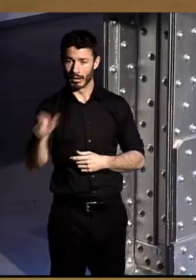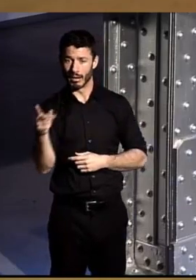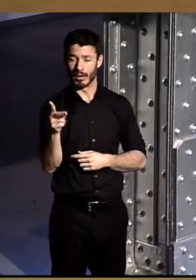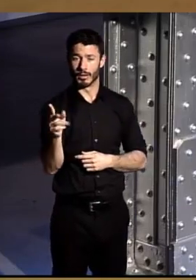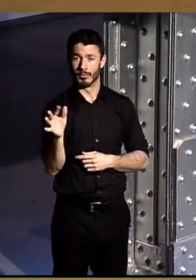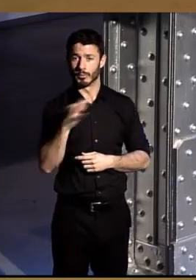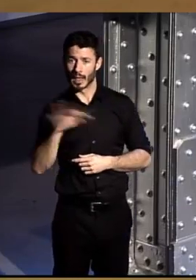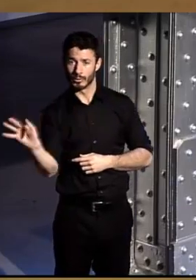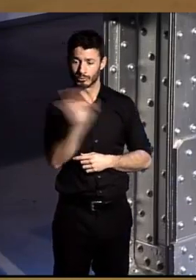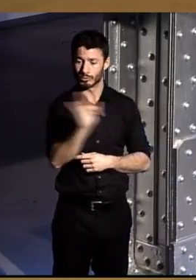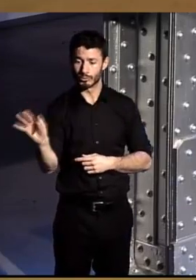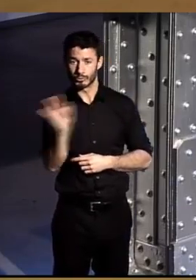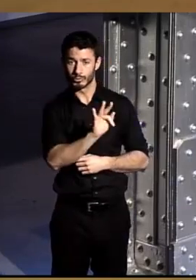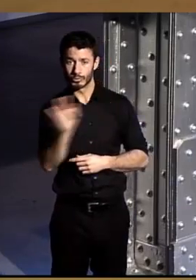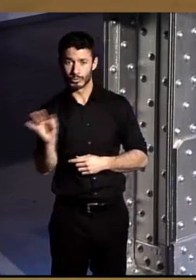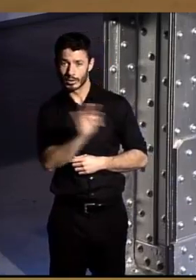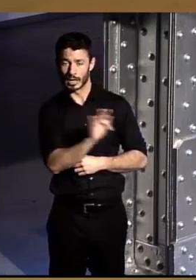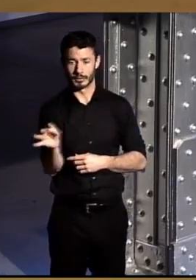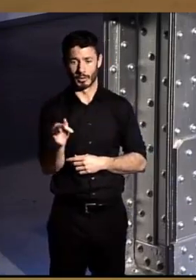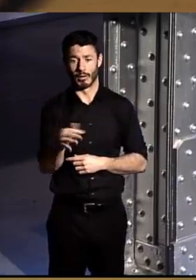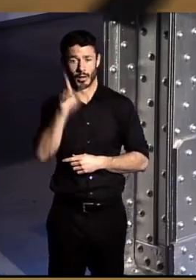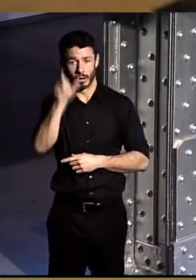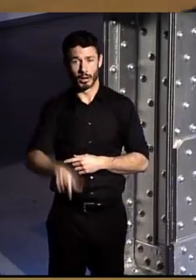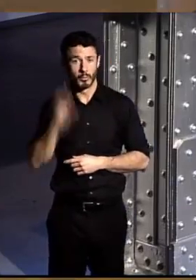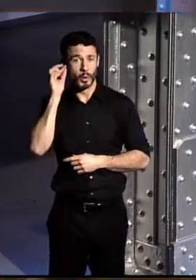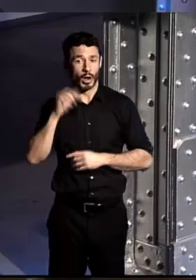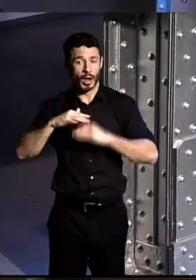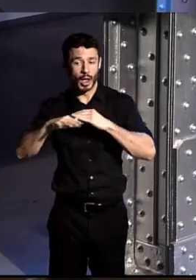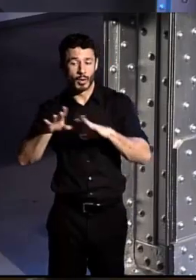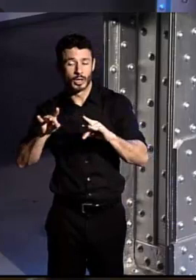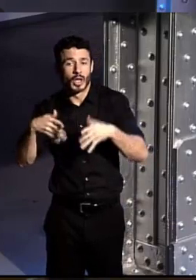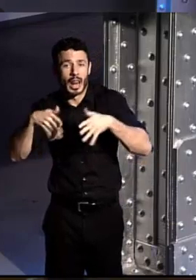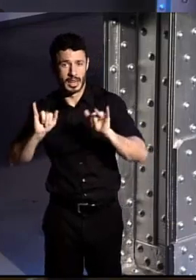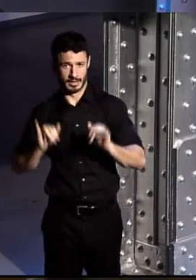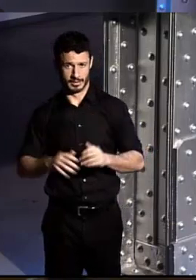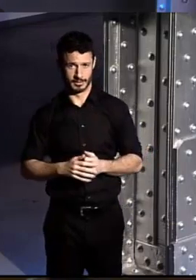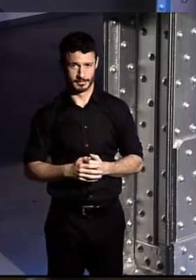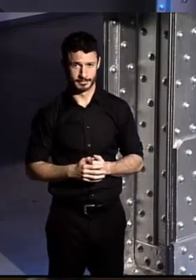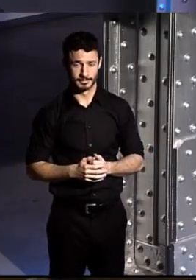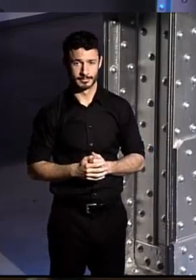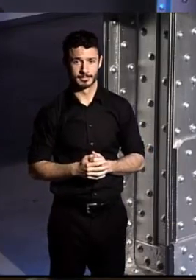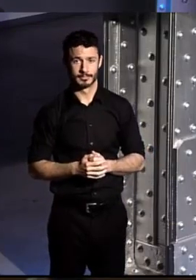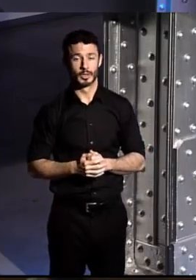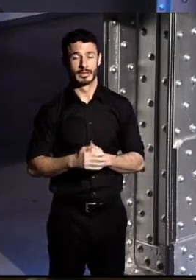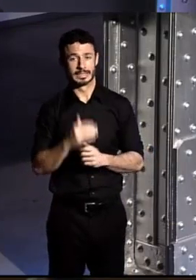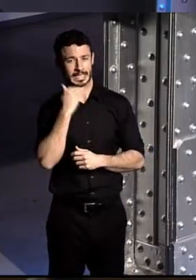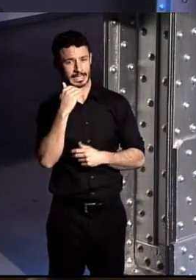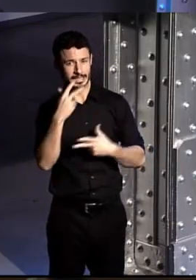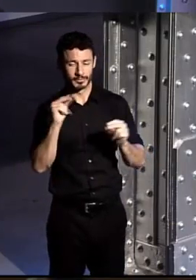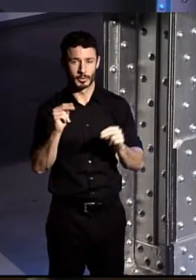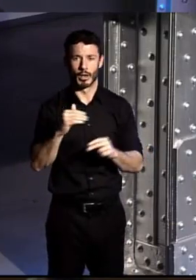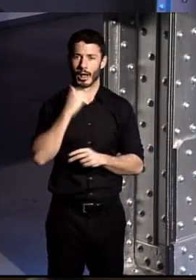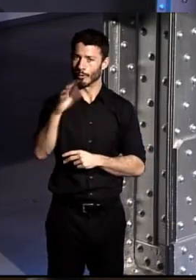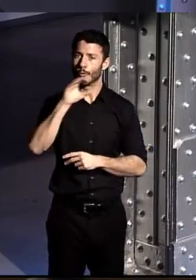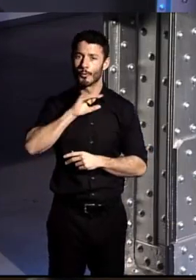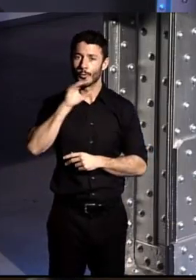el agua, vamos, ni loca. Pero bueno. Que me constipo. Vamos a ir acabando, pero es que nos ha pasado una cosa muy curiosa hoy.